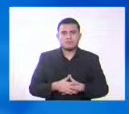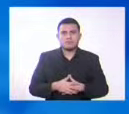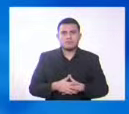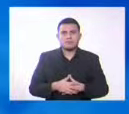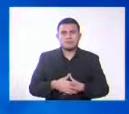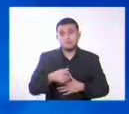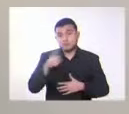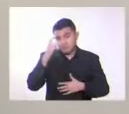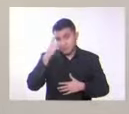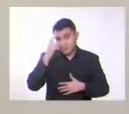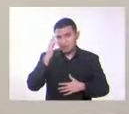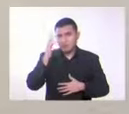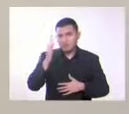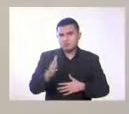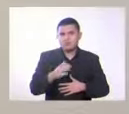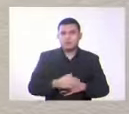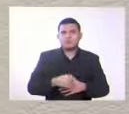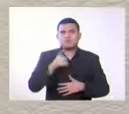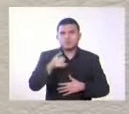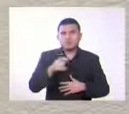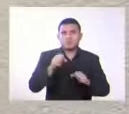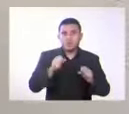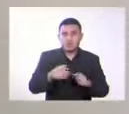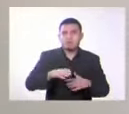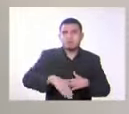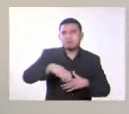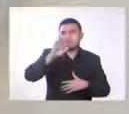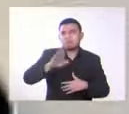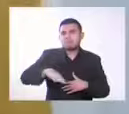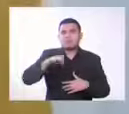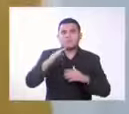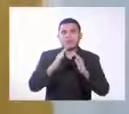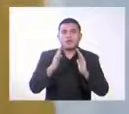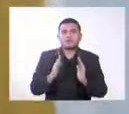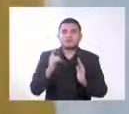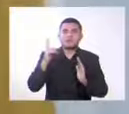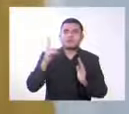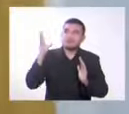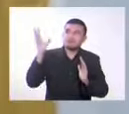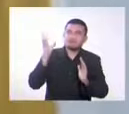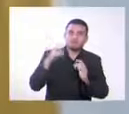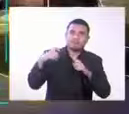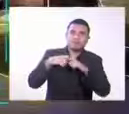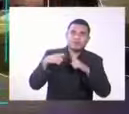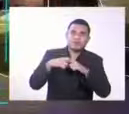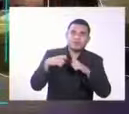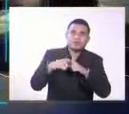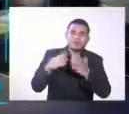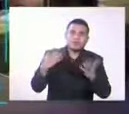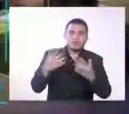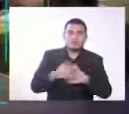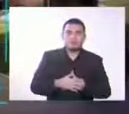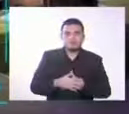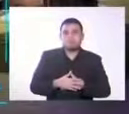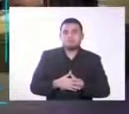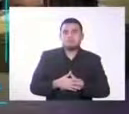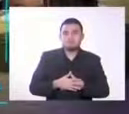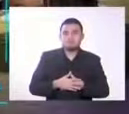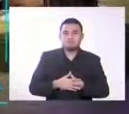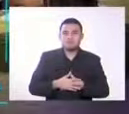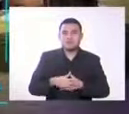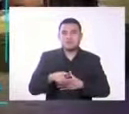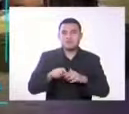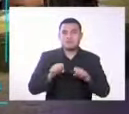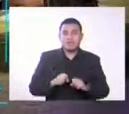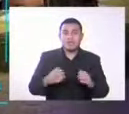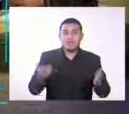Imagínate que en un futuro cercano puedas pintar tu casa con celdas solares para cubrir tus necesidades de energía. Esto podría